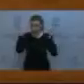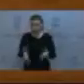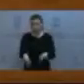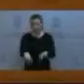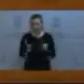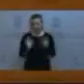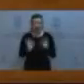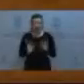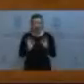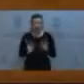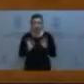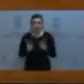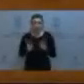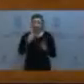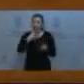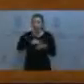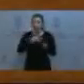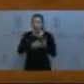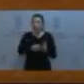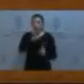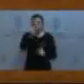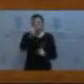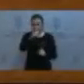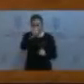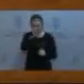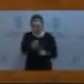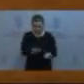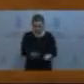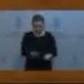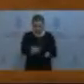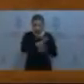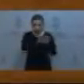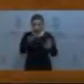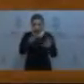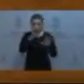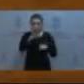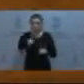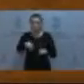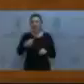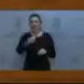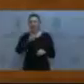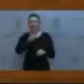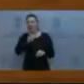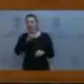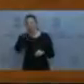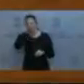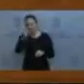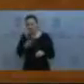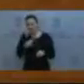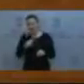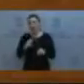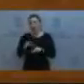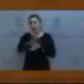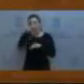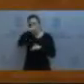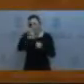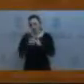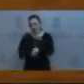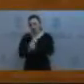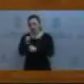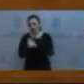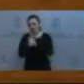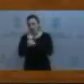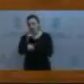ser de otra forma tratándose de un plan socialista. Antes me hacía gracia escuchar al consejero de Economía y Empleo hablar de los convenios del Estado sin